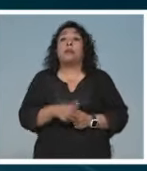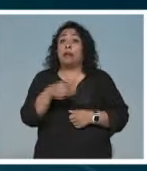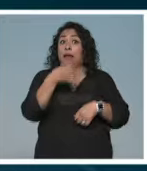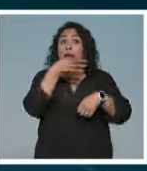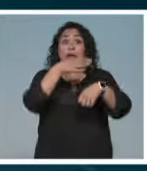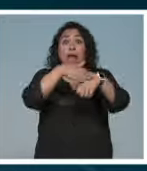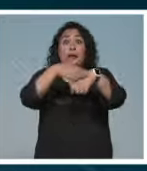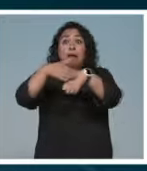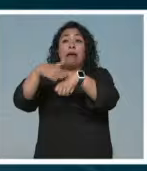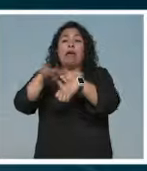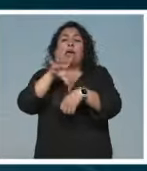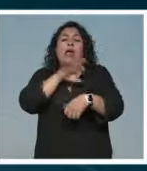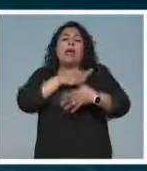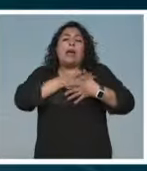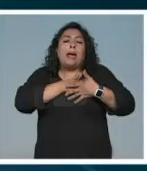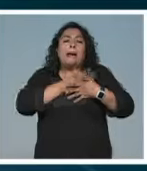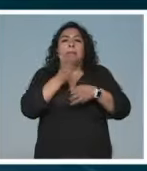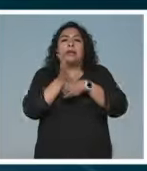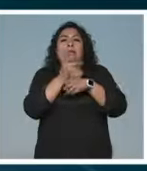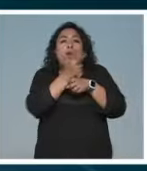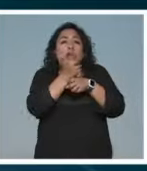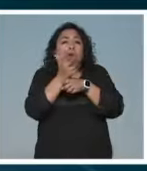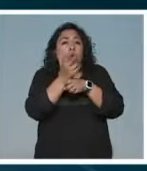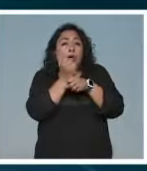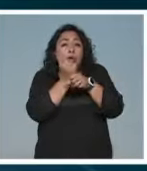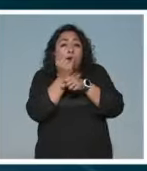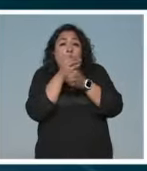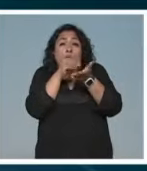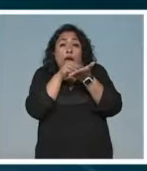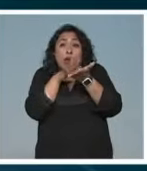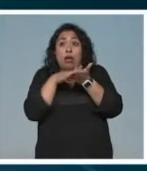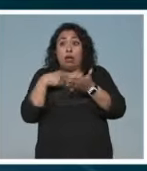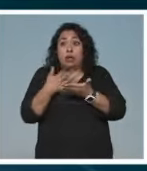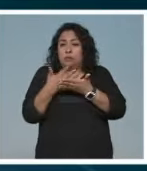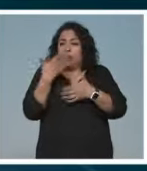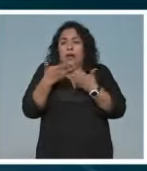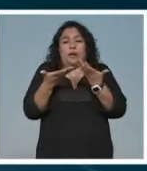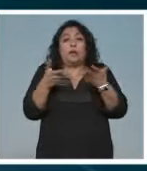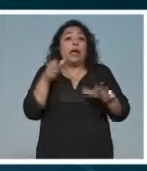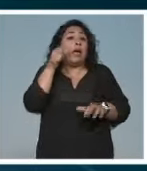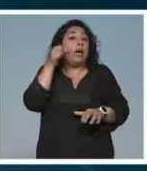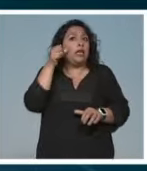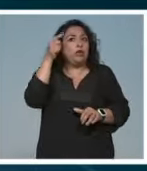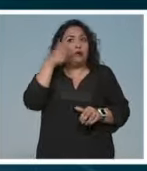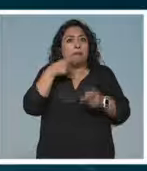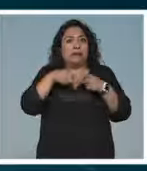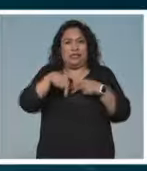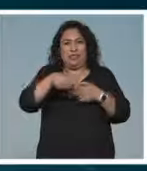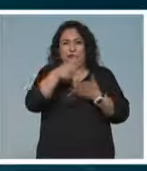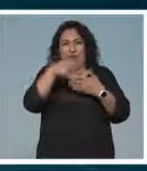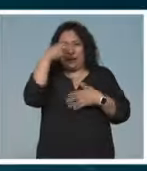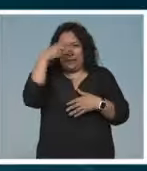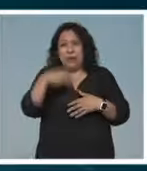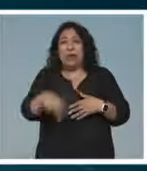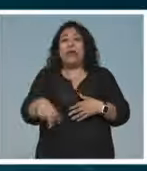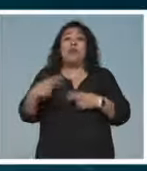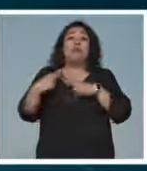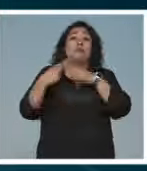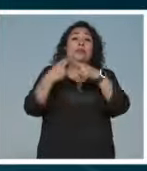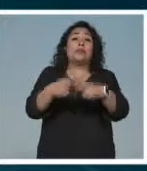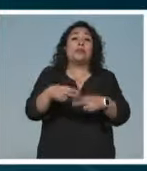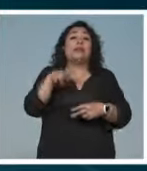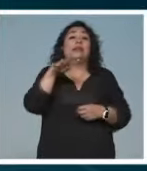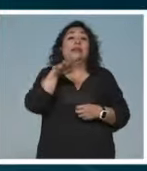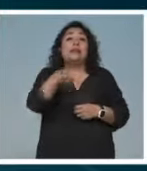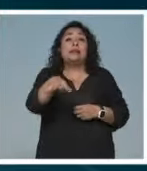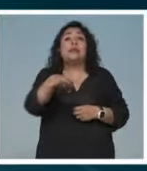Atención, amantes del cine documental, la espera ha terminado. Anoche inició en la Ciudad de México la 19ª